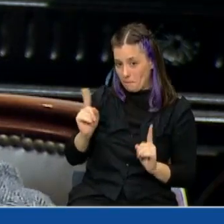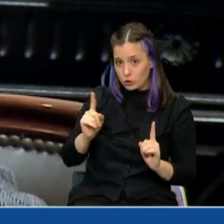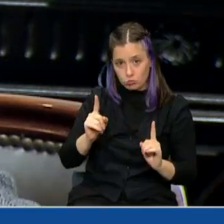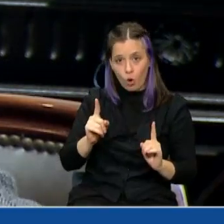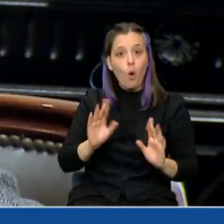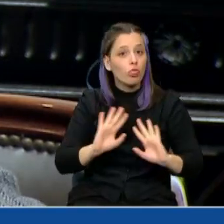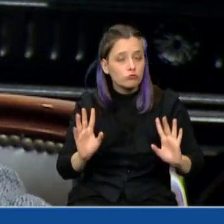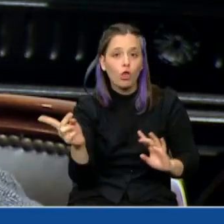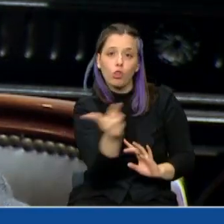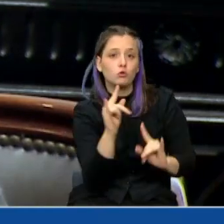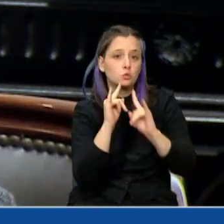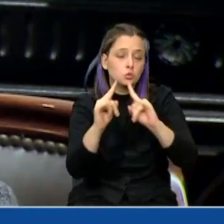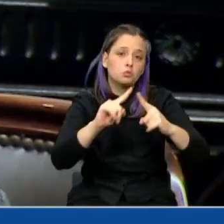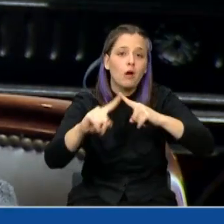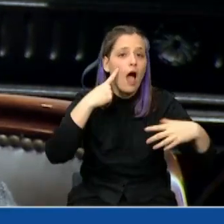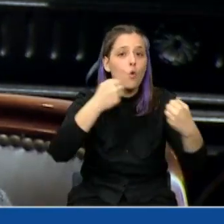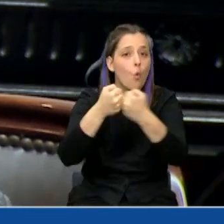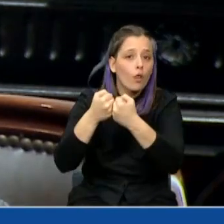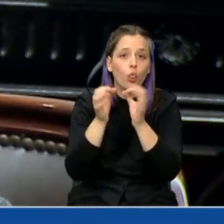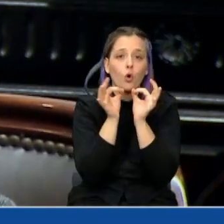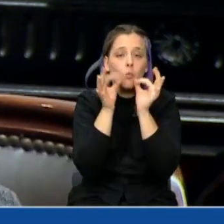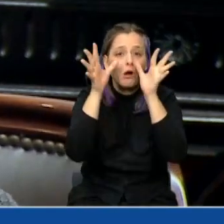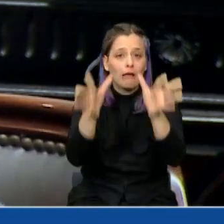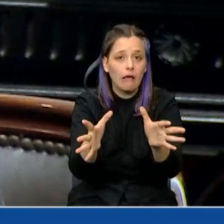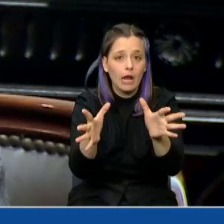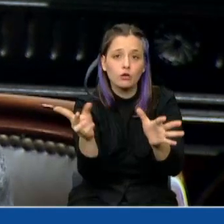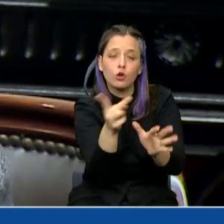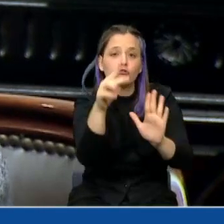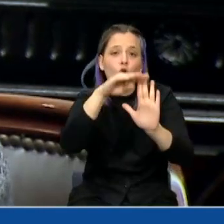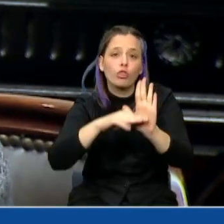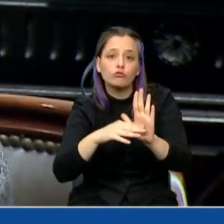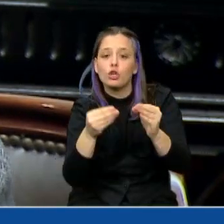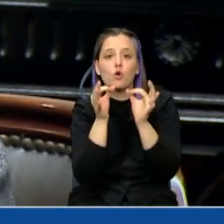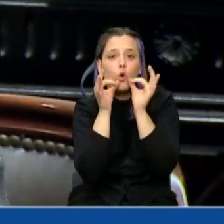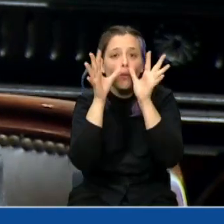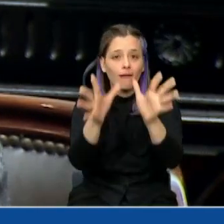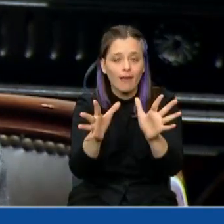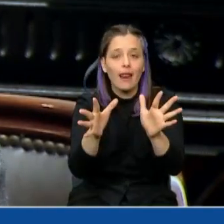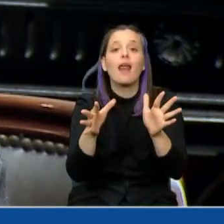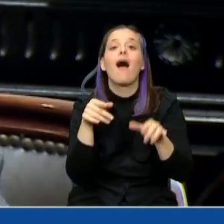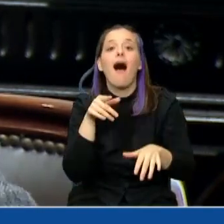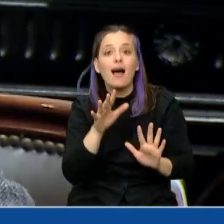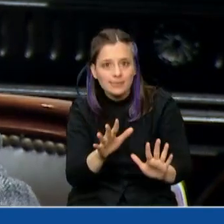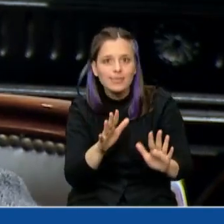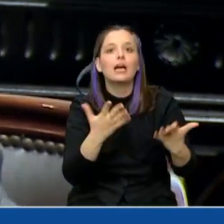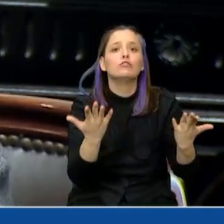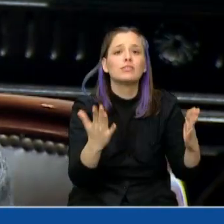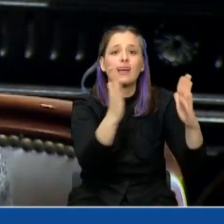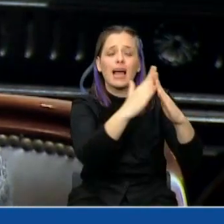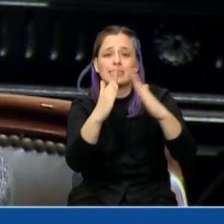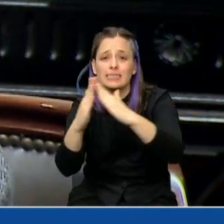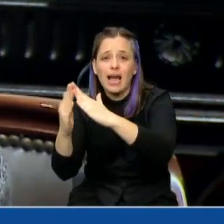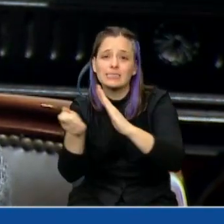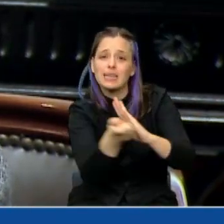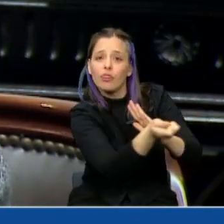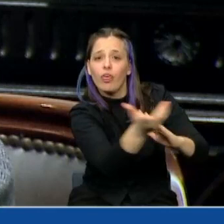mínimo regulado por la ley, podían pactar libremente las condiciones de las locaciones, la oferta era varias